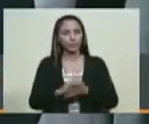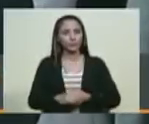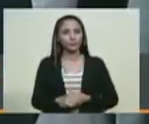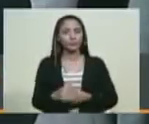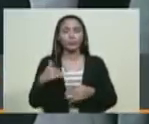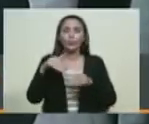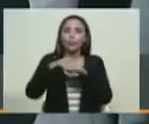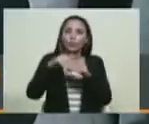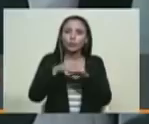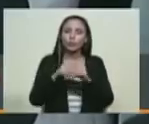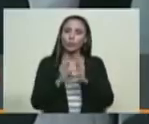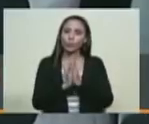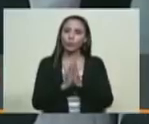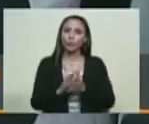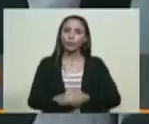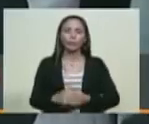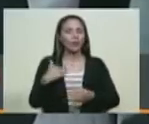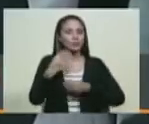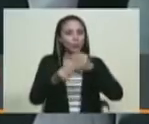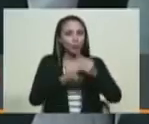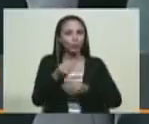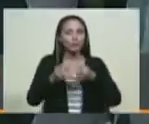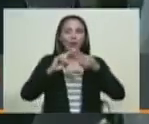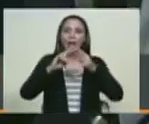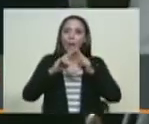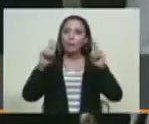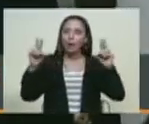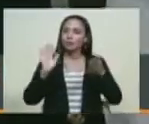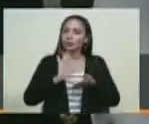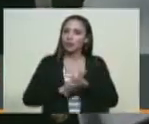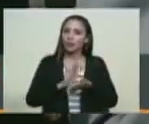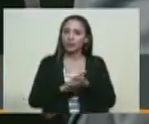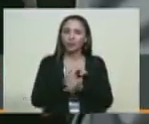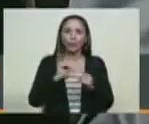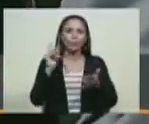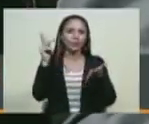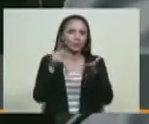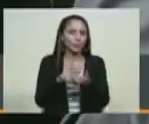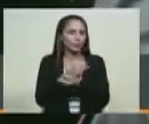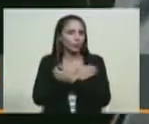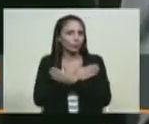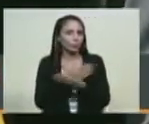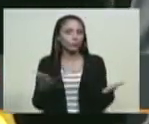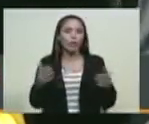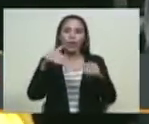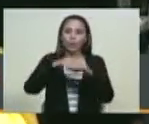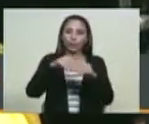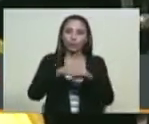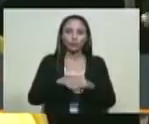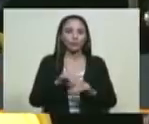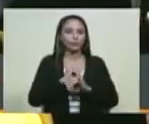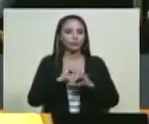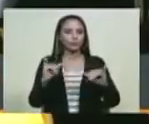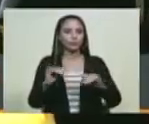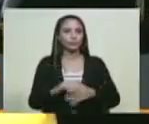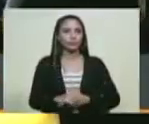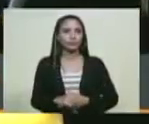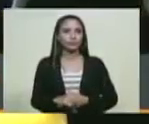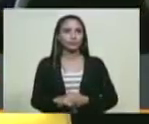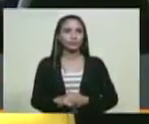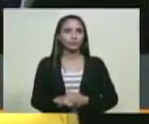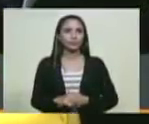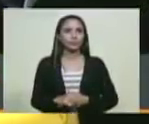elecciones, y así va a ser. Paz, paz, participación, elecciones y elecciones. Quiero